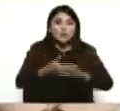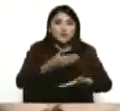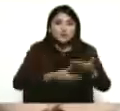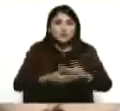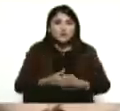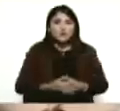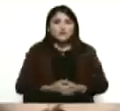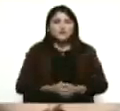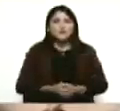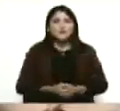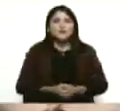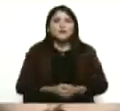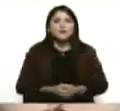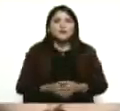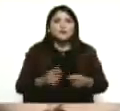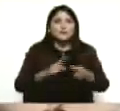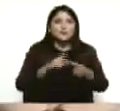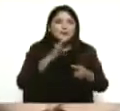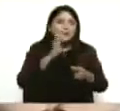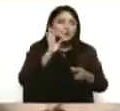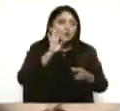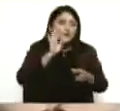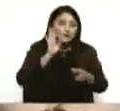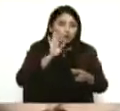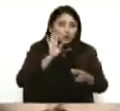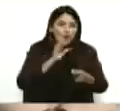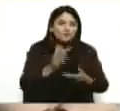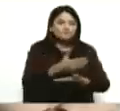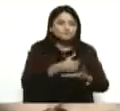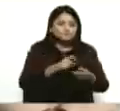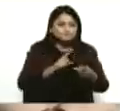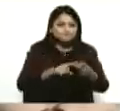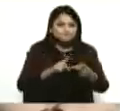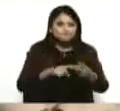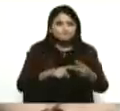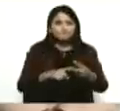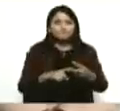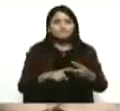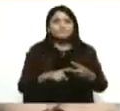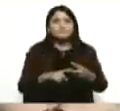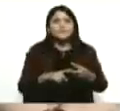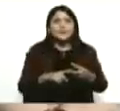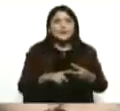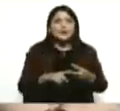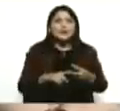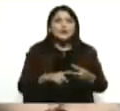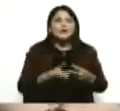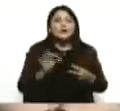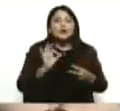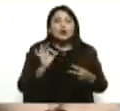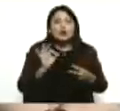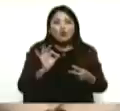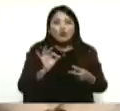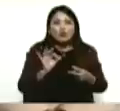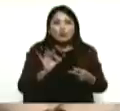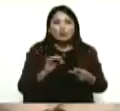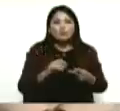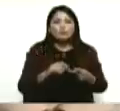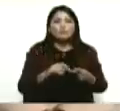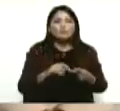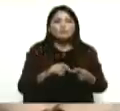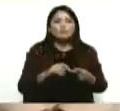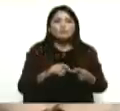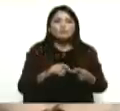Armonización, en la gestión de desechos y residuos sólidos, en los materiales provenientes de esos residuos sólidos, que se